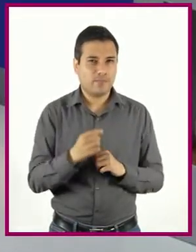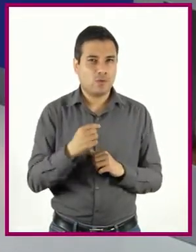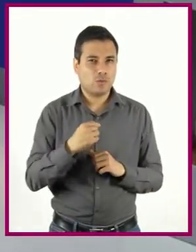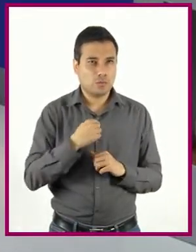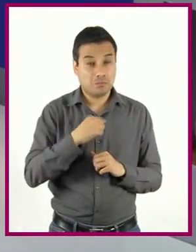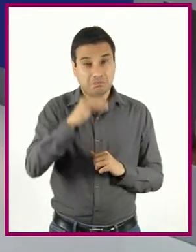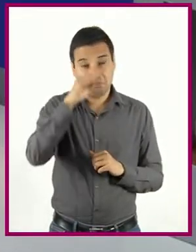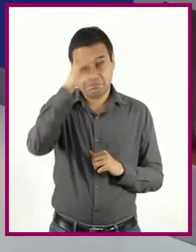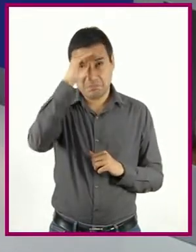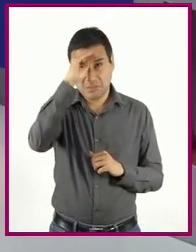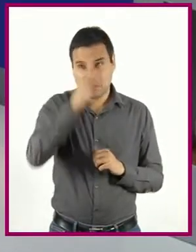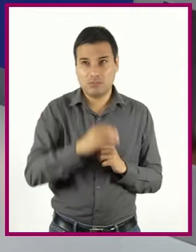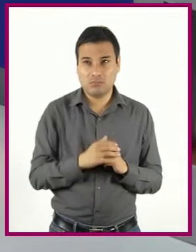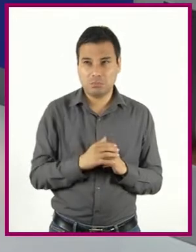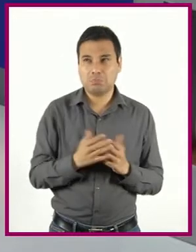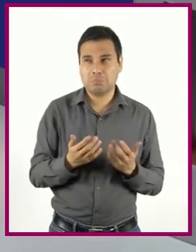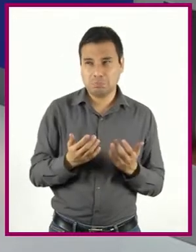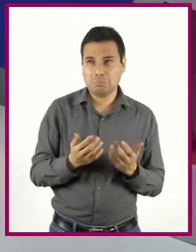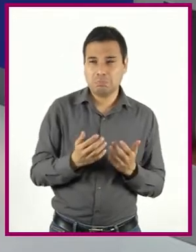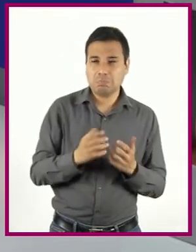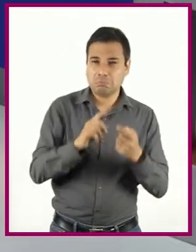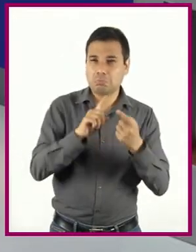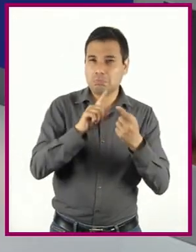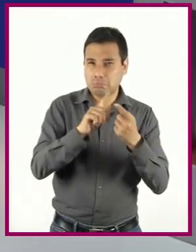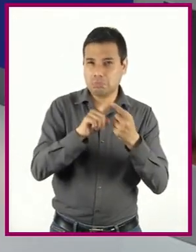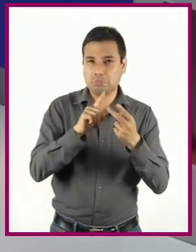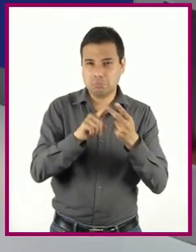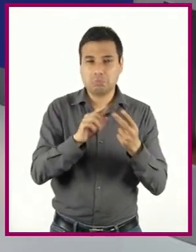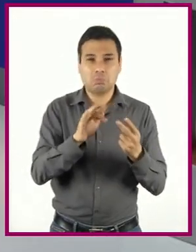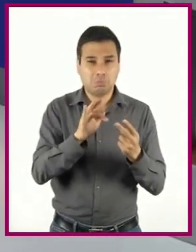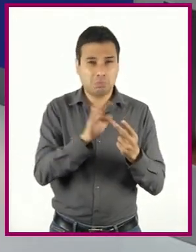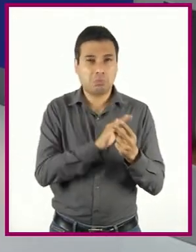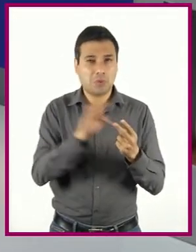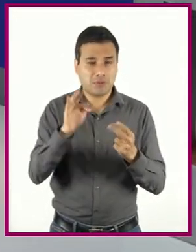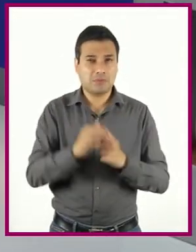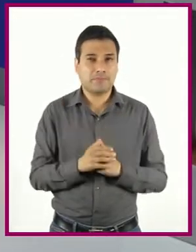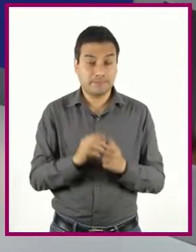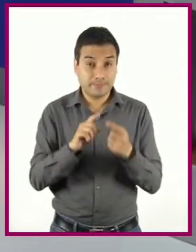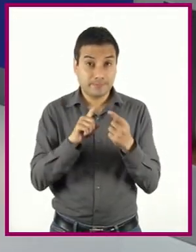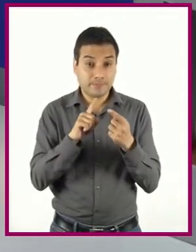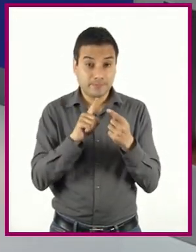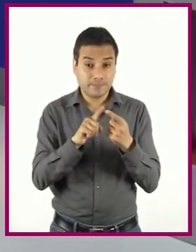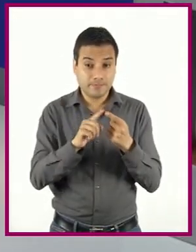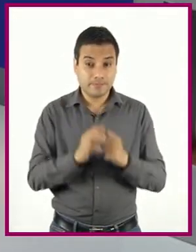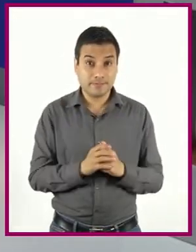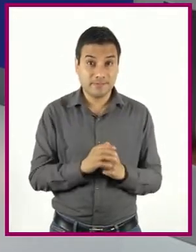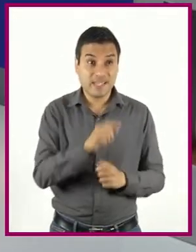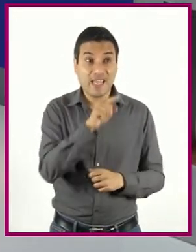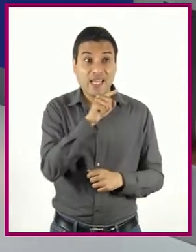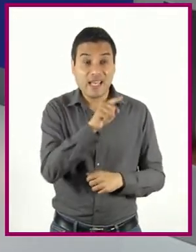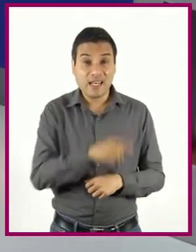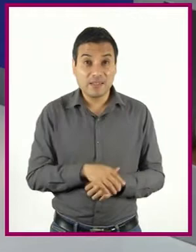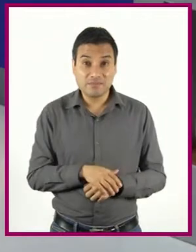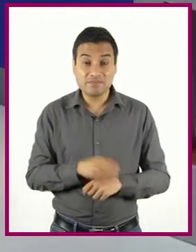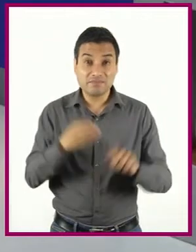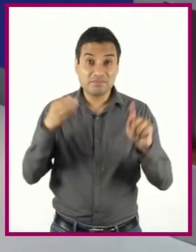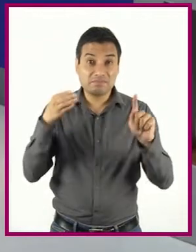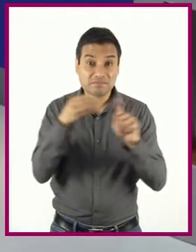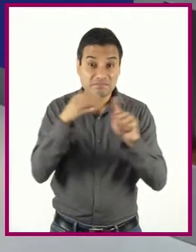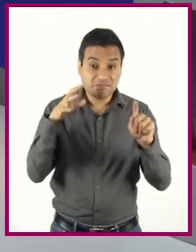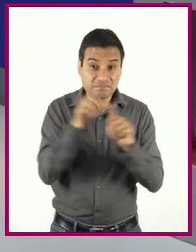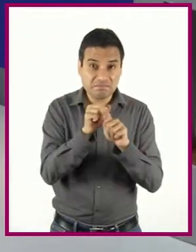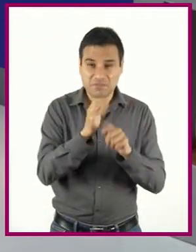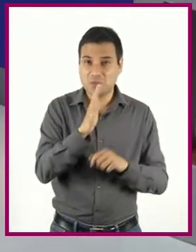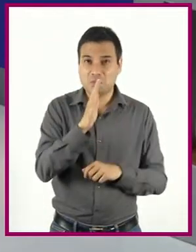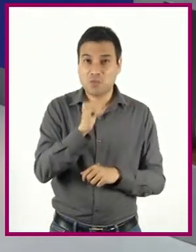posibles opciones de diagnóstico químico. Nunca pudo completar su octeto en la vida. O bien,